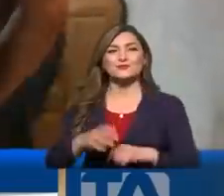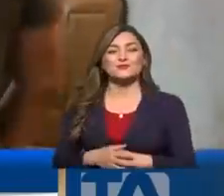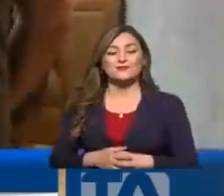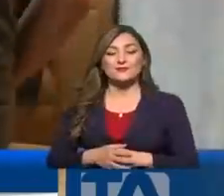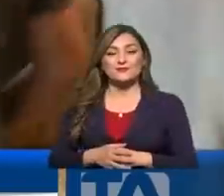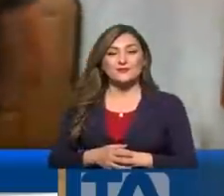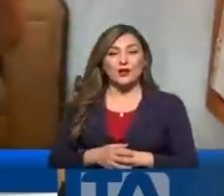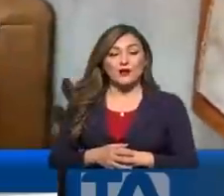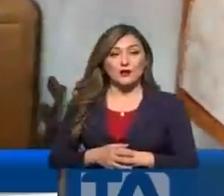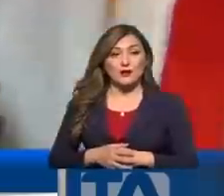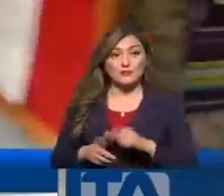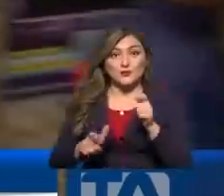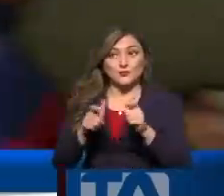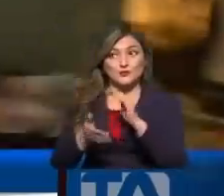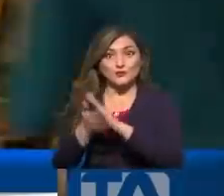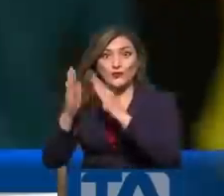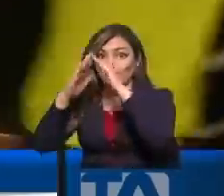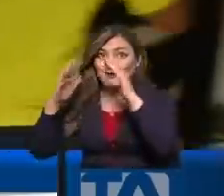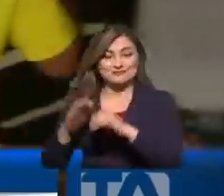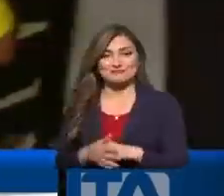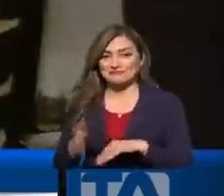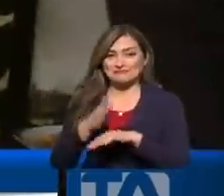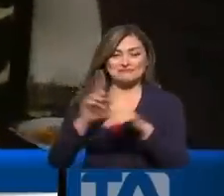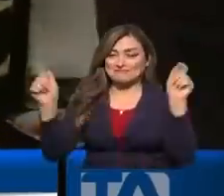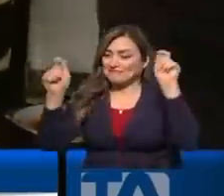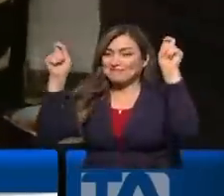Nadie se fue a casa sin celebrar.